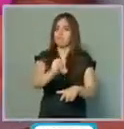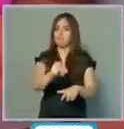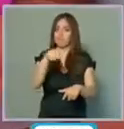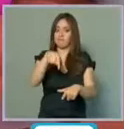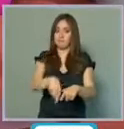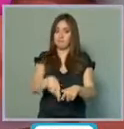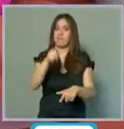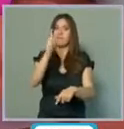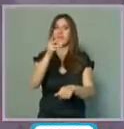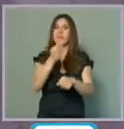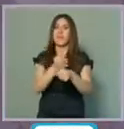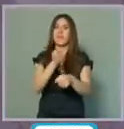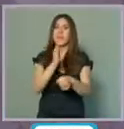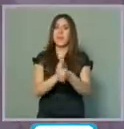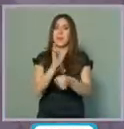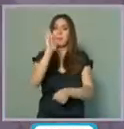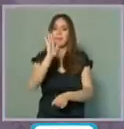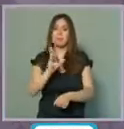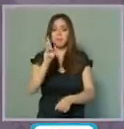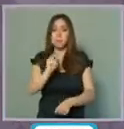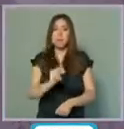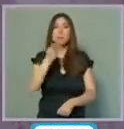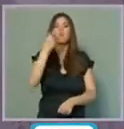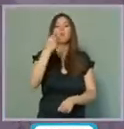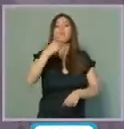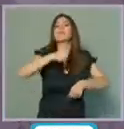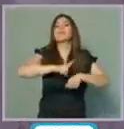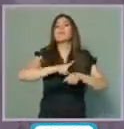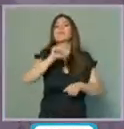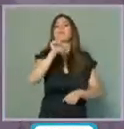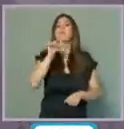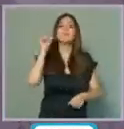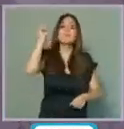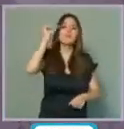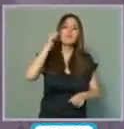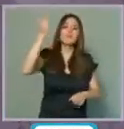gracioso. Vayamos a un día, un 16 de abril de